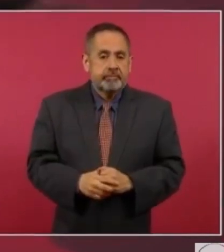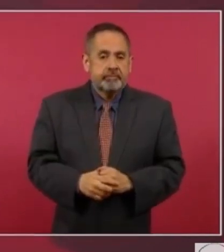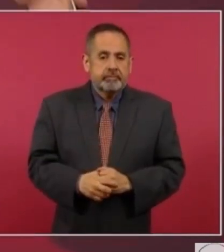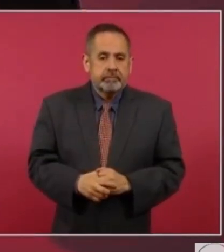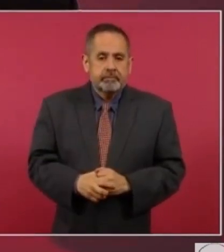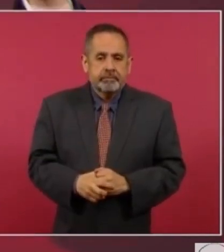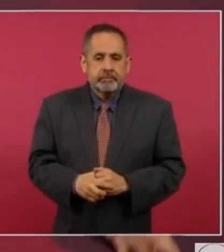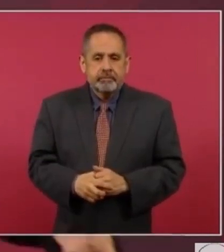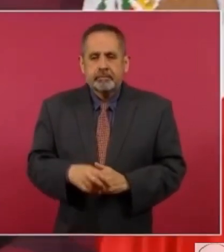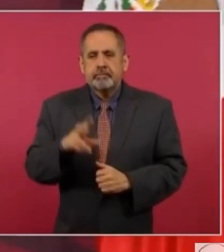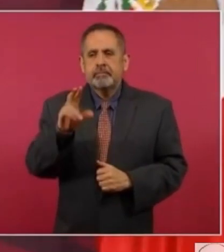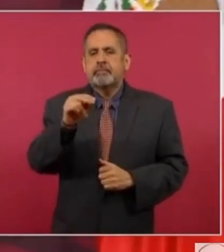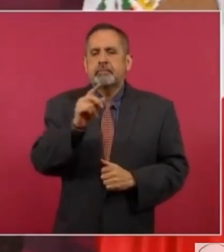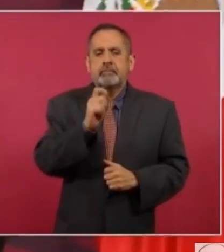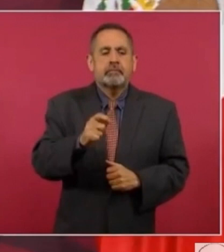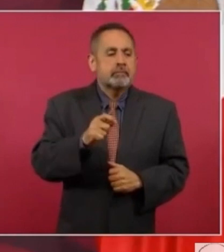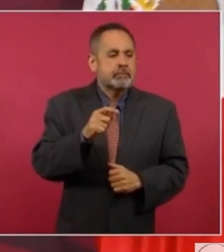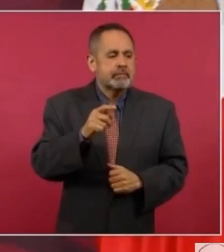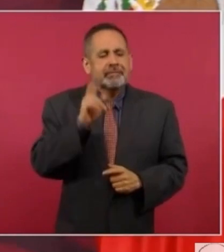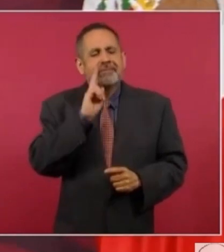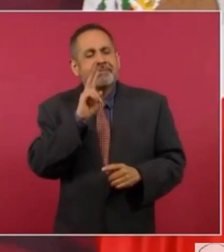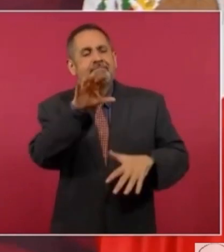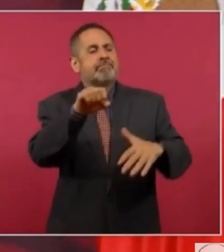a cuántos se encarcelan, no.